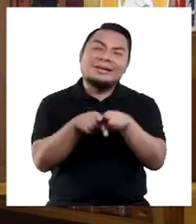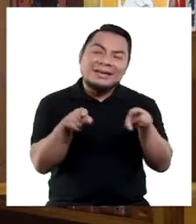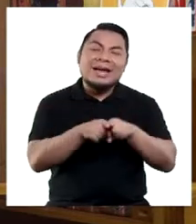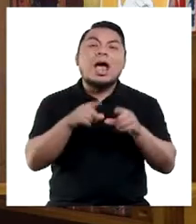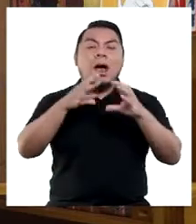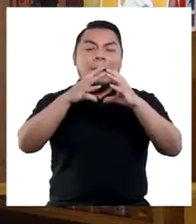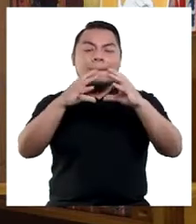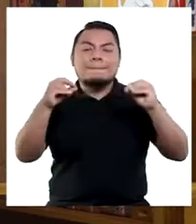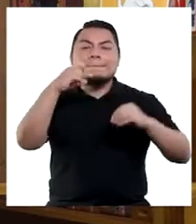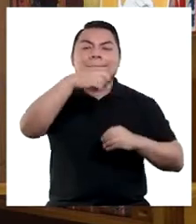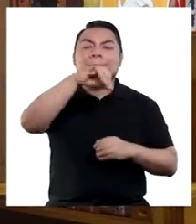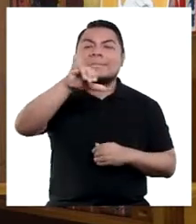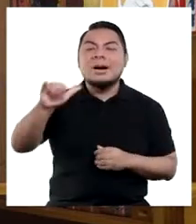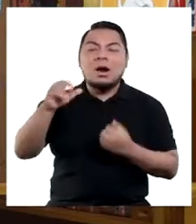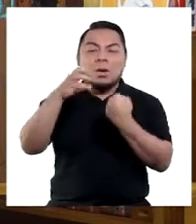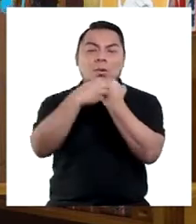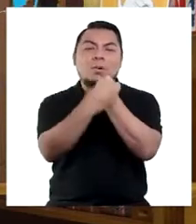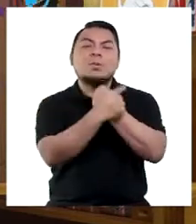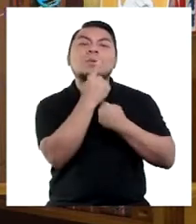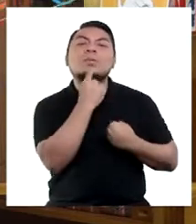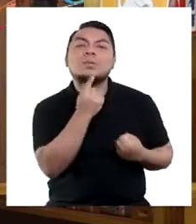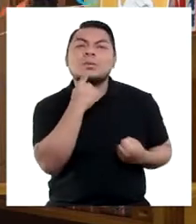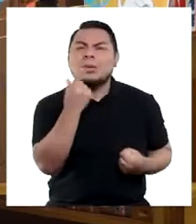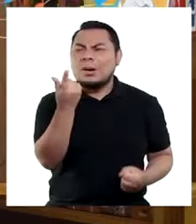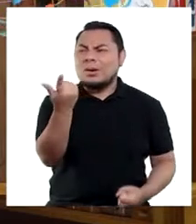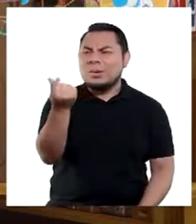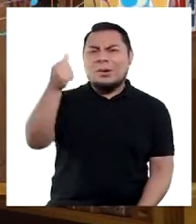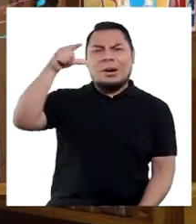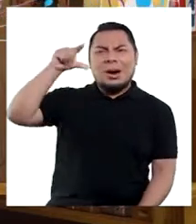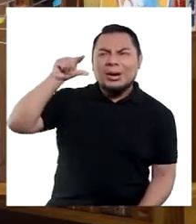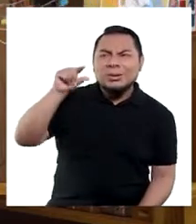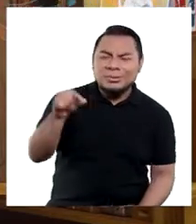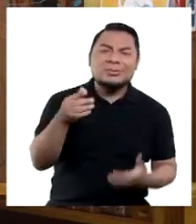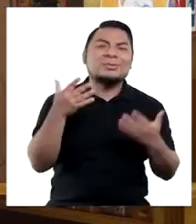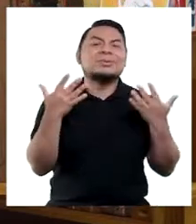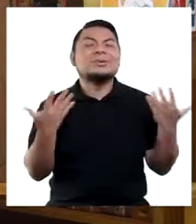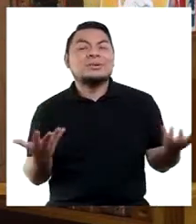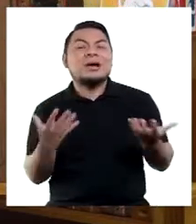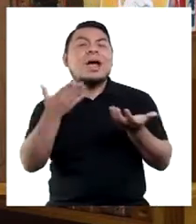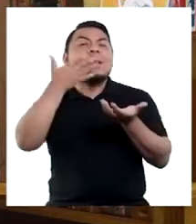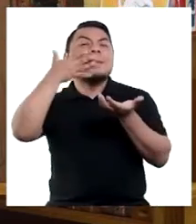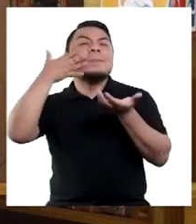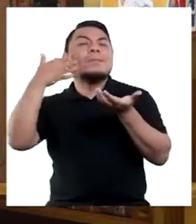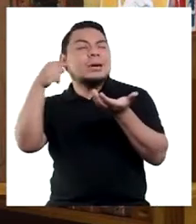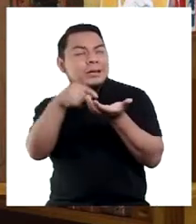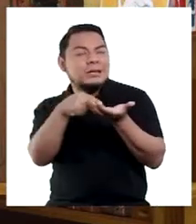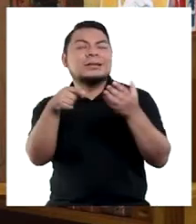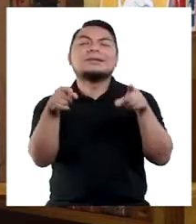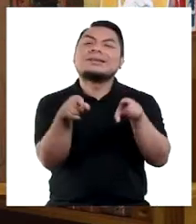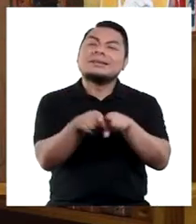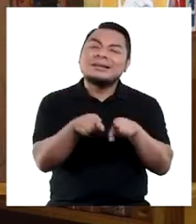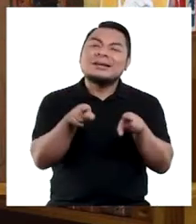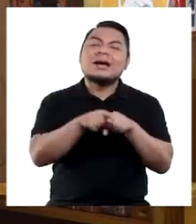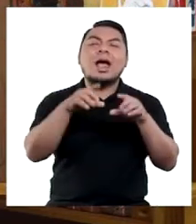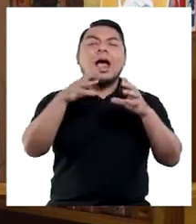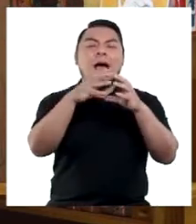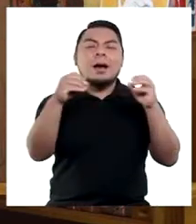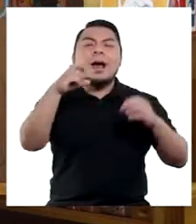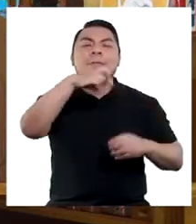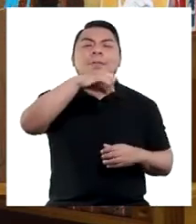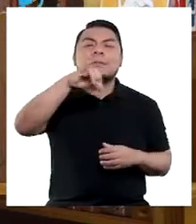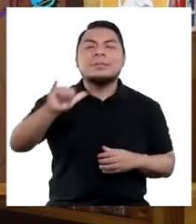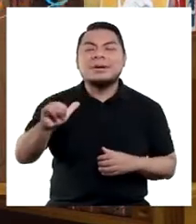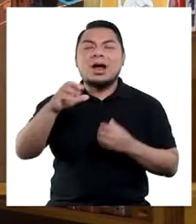chirimoyas tripa para las uvas fresas perfecto de limón y